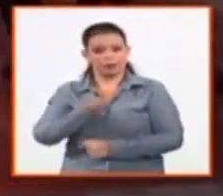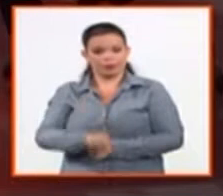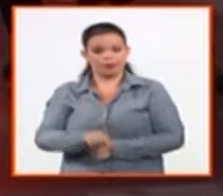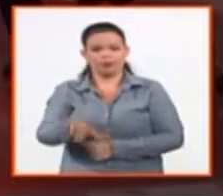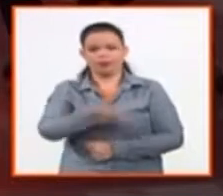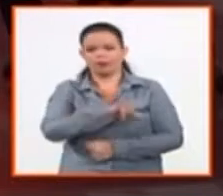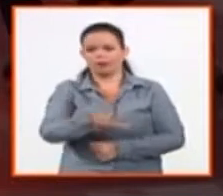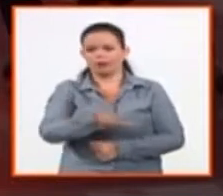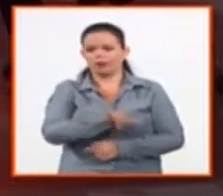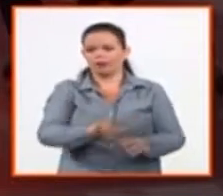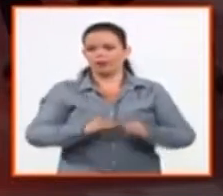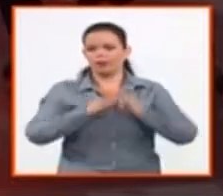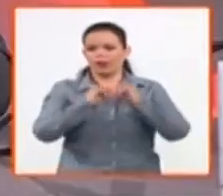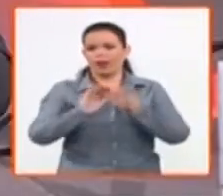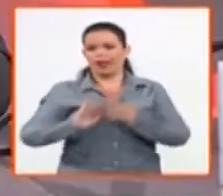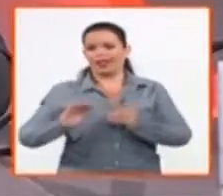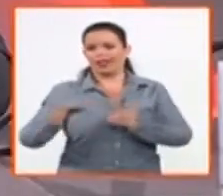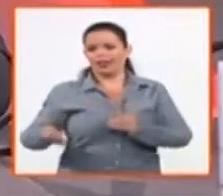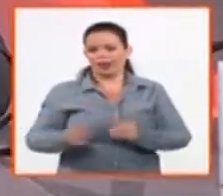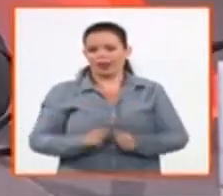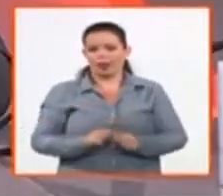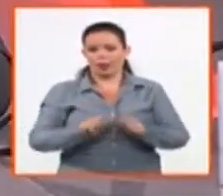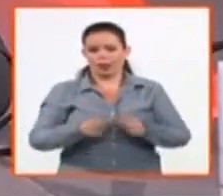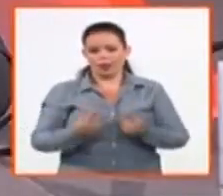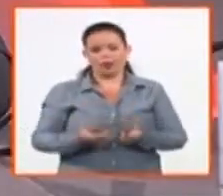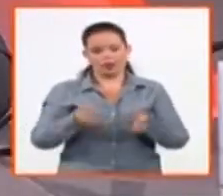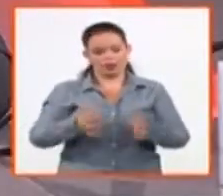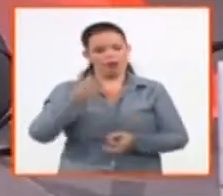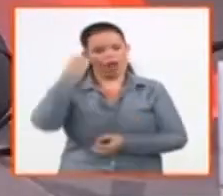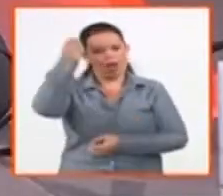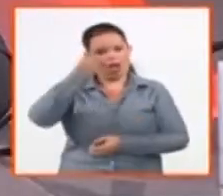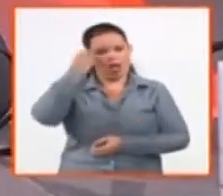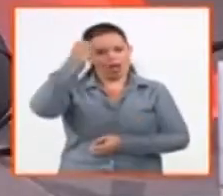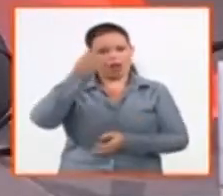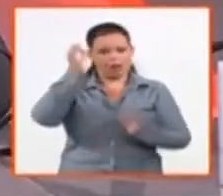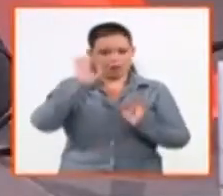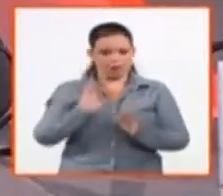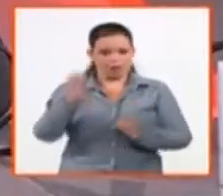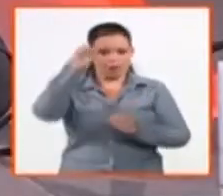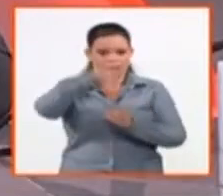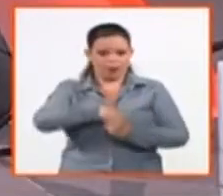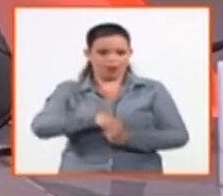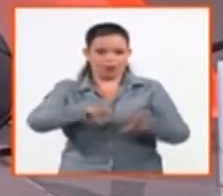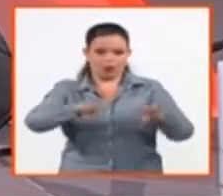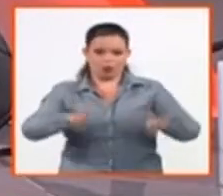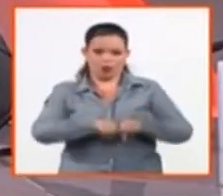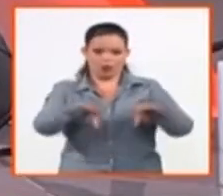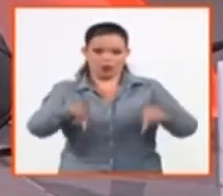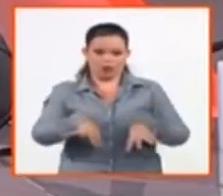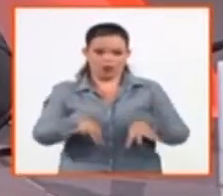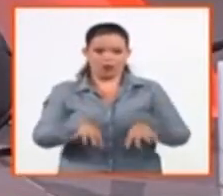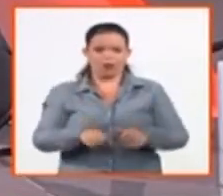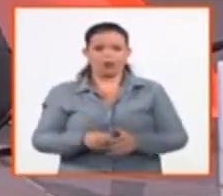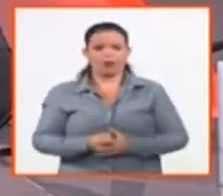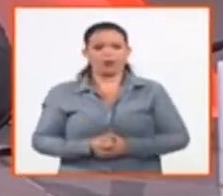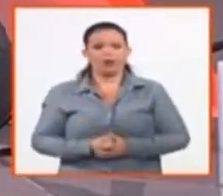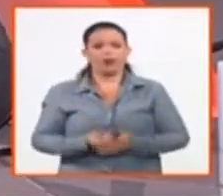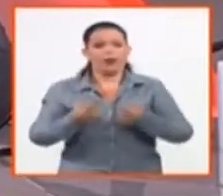no solamente hay que analizar el fenómeno de Afganistán, lo que ha sucedido en las últimas semanas al interno del país, sino